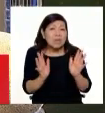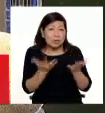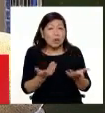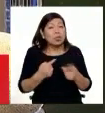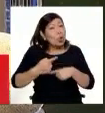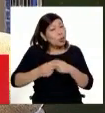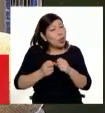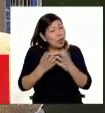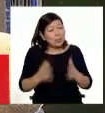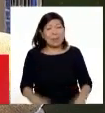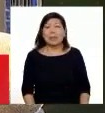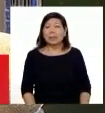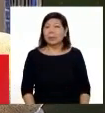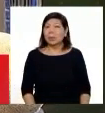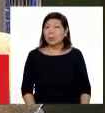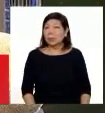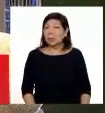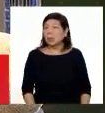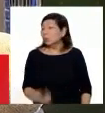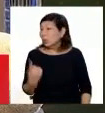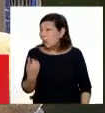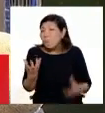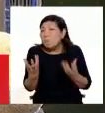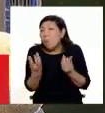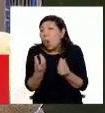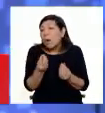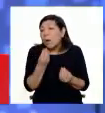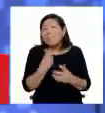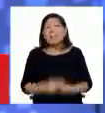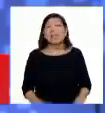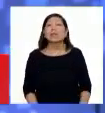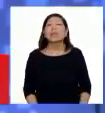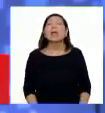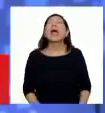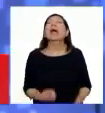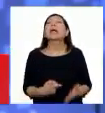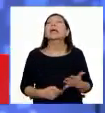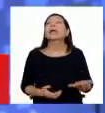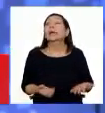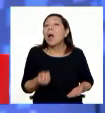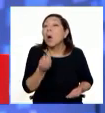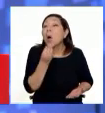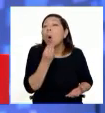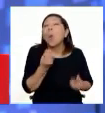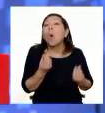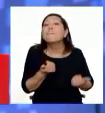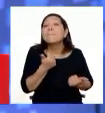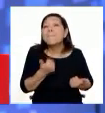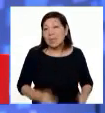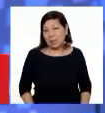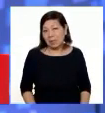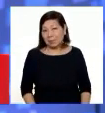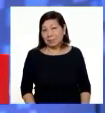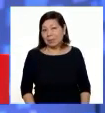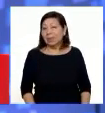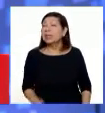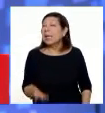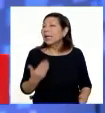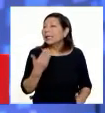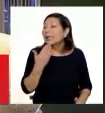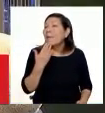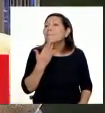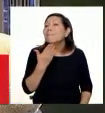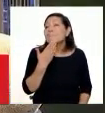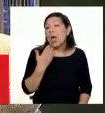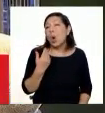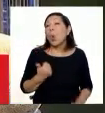requiere diariamente, es decir, uno de cada 10 peruanos. Entonces, a ver, cuéntenos entonces, ¿qué es lo que debemos hacer bien, ¿no? Así en nuestras es. Casas? A ver,